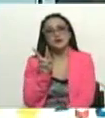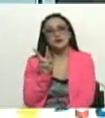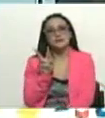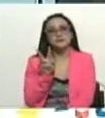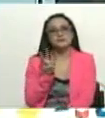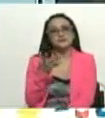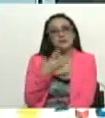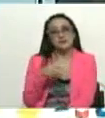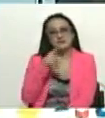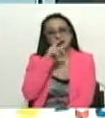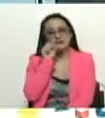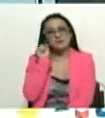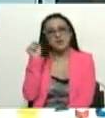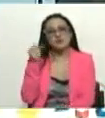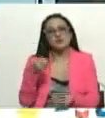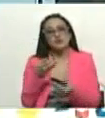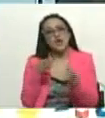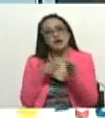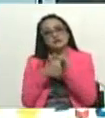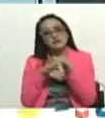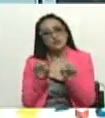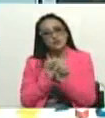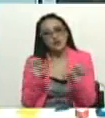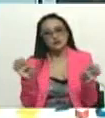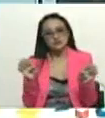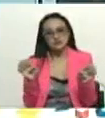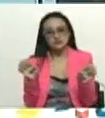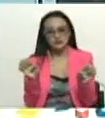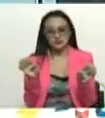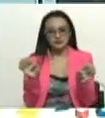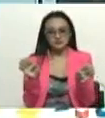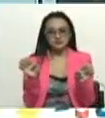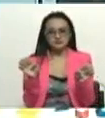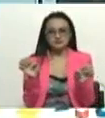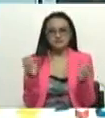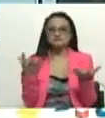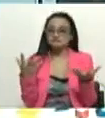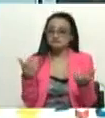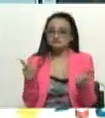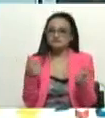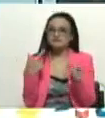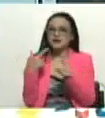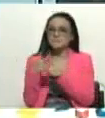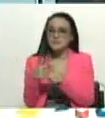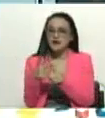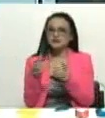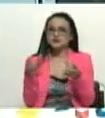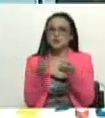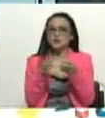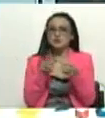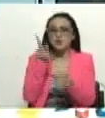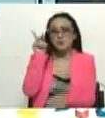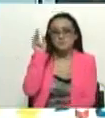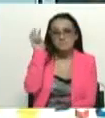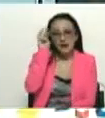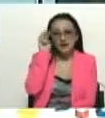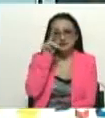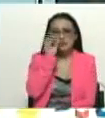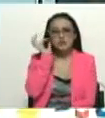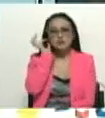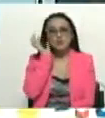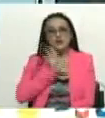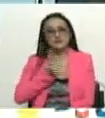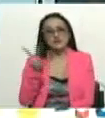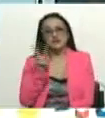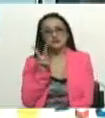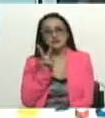Ejecutivo Nacional, ha garantizado el acceso a la educación en compañía con los docentes, los maestros y maestras de nuestro